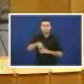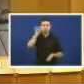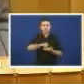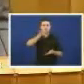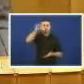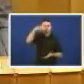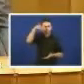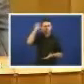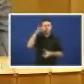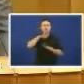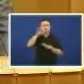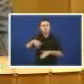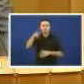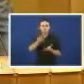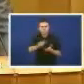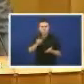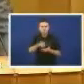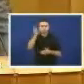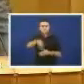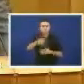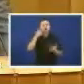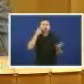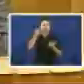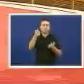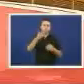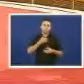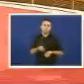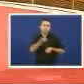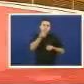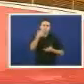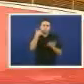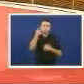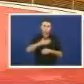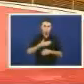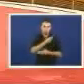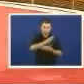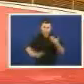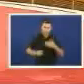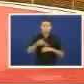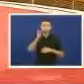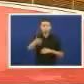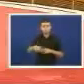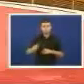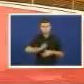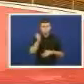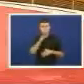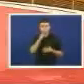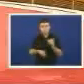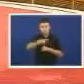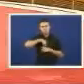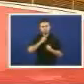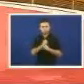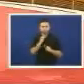súa lingua e das manifestacións culturais e artísticas que non son propias esta é a oportunidade na que responsablemente estamos a traballar